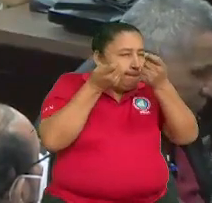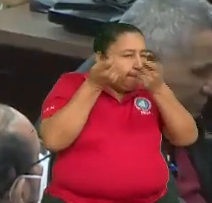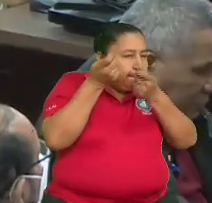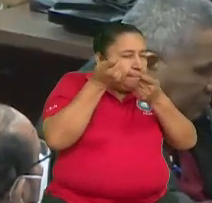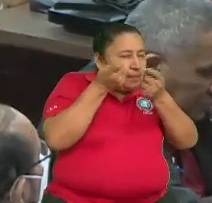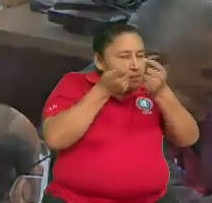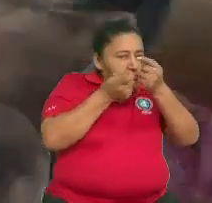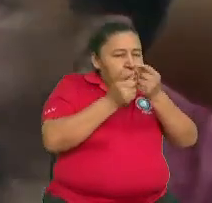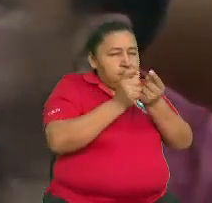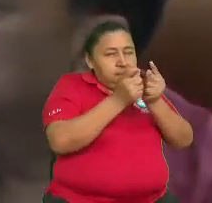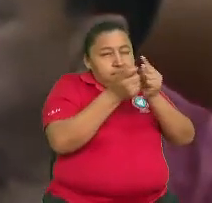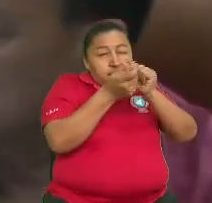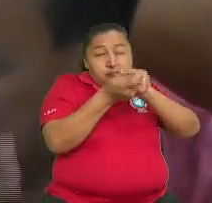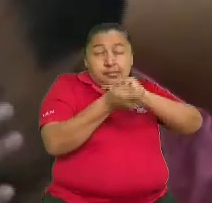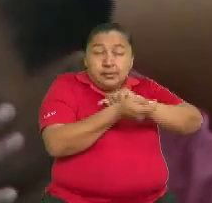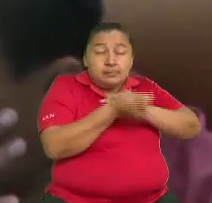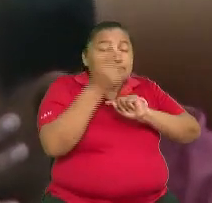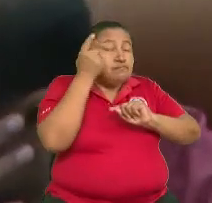tergiversar,